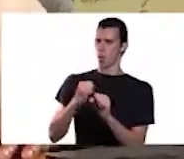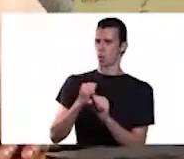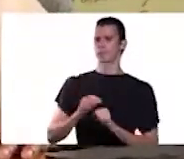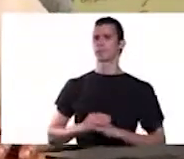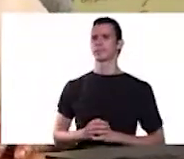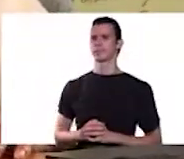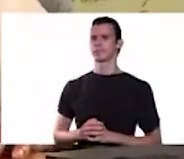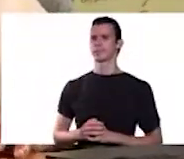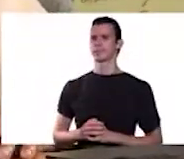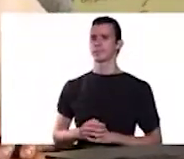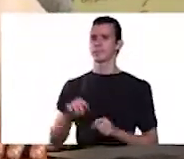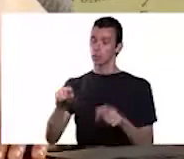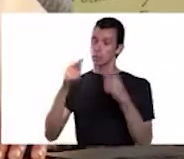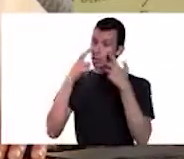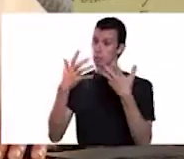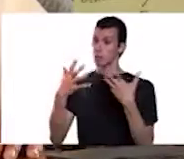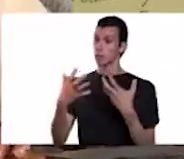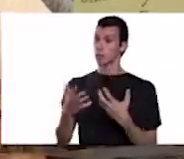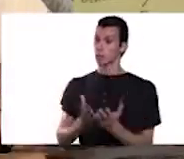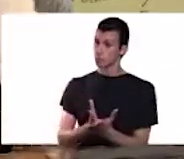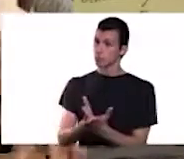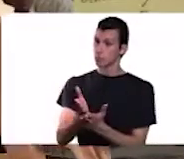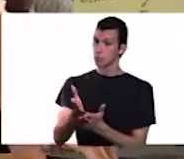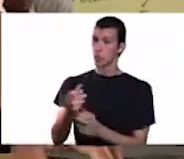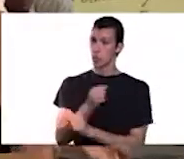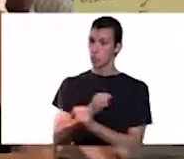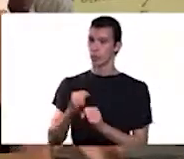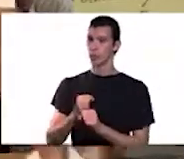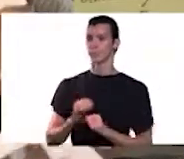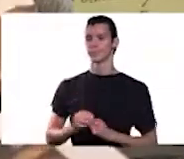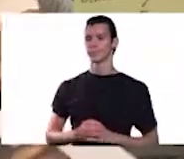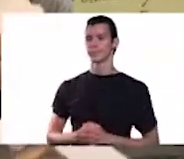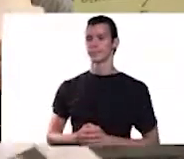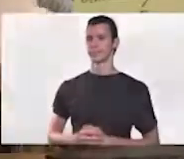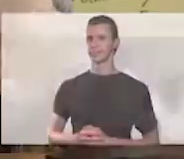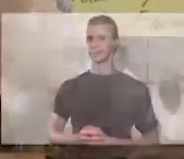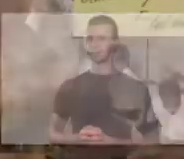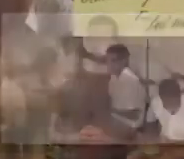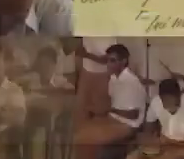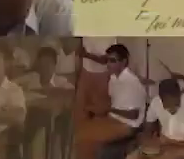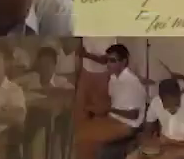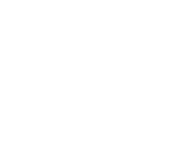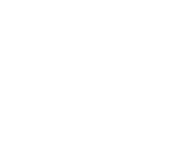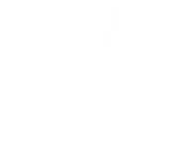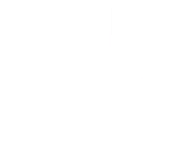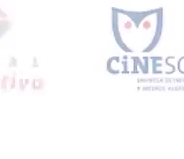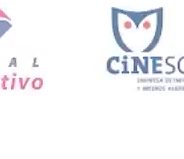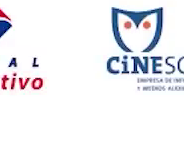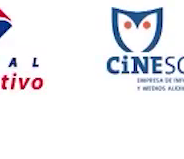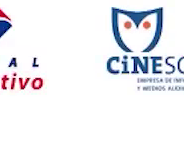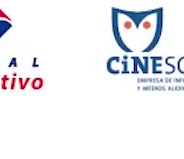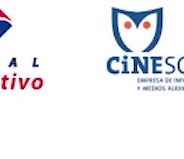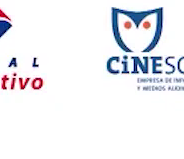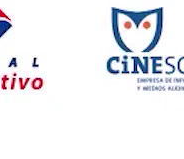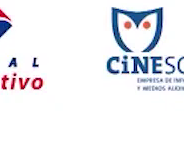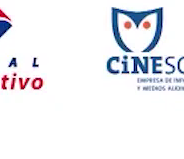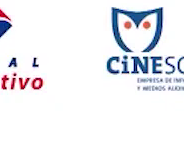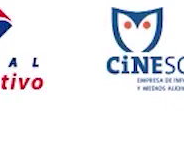informática. Esto hay que continuarlo desarrollando y por ahí vamos a estar andando. Muchas gracias.